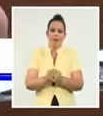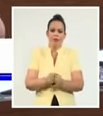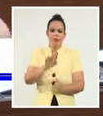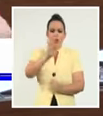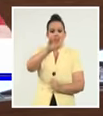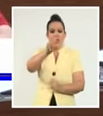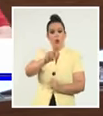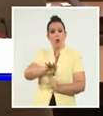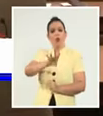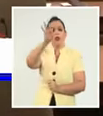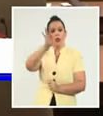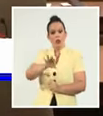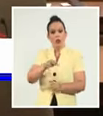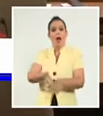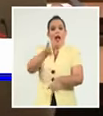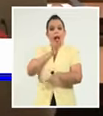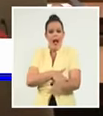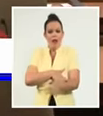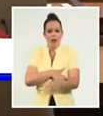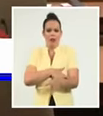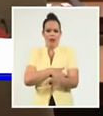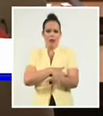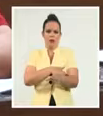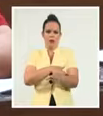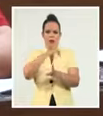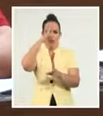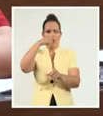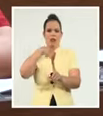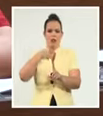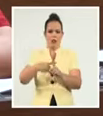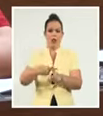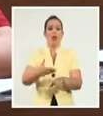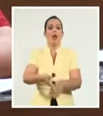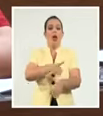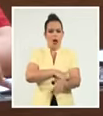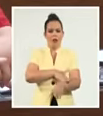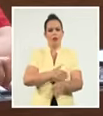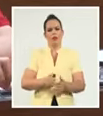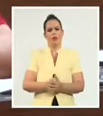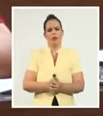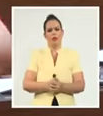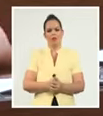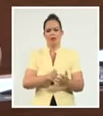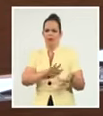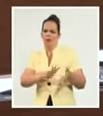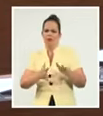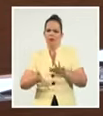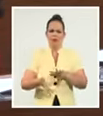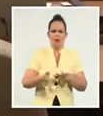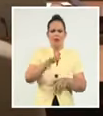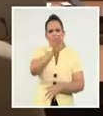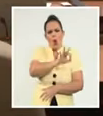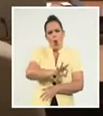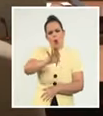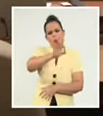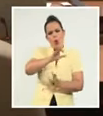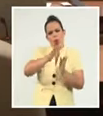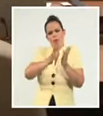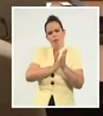sí fueron antes de la vacunación. Ya, sí, antes de la semana 38 del año 21. Entre octubre y enero de este año es